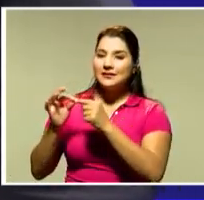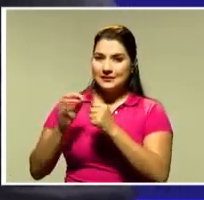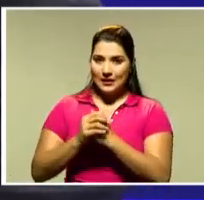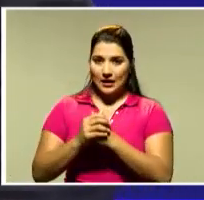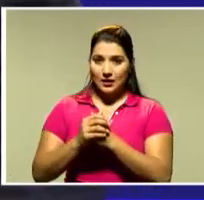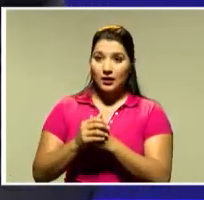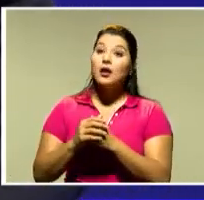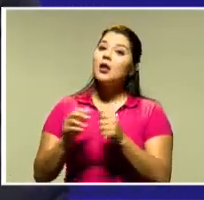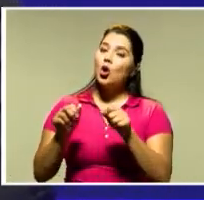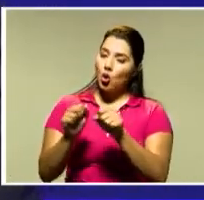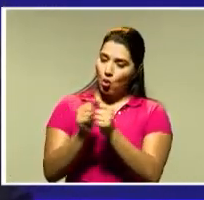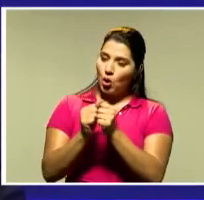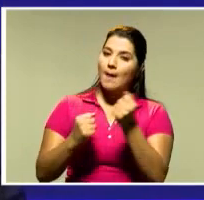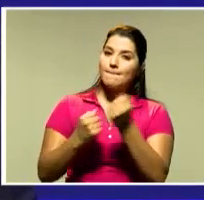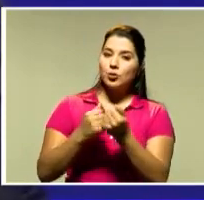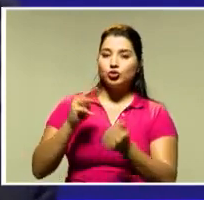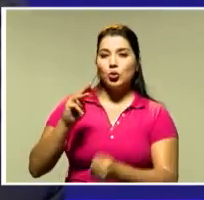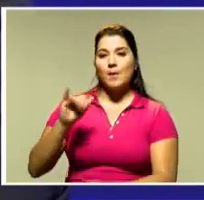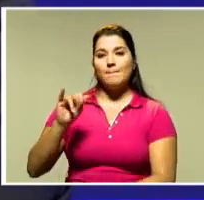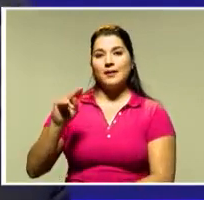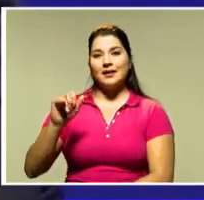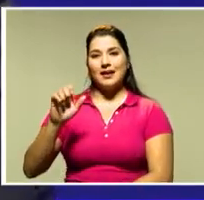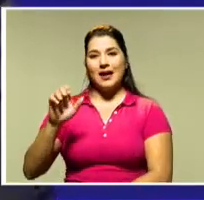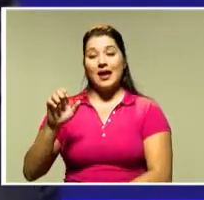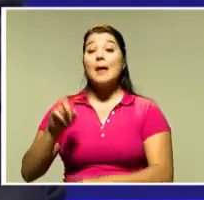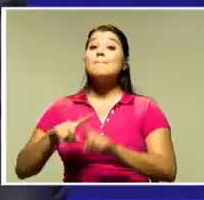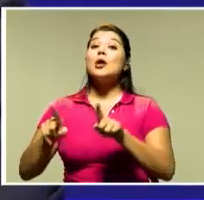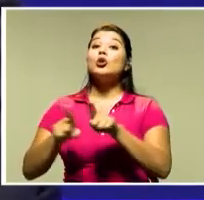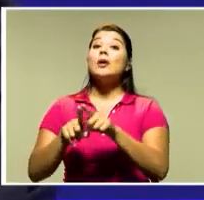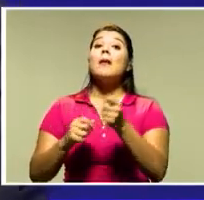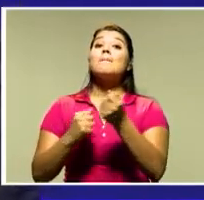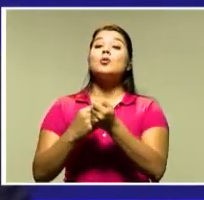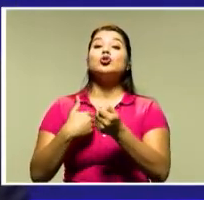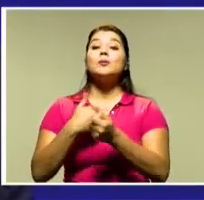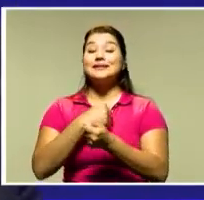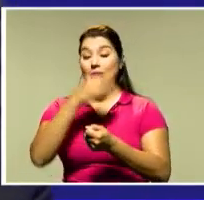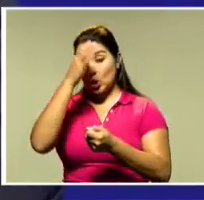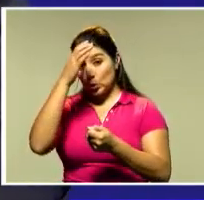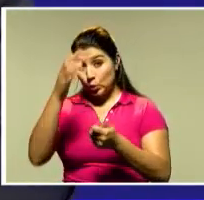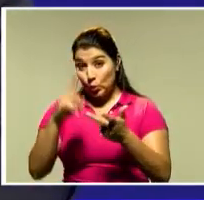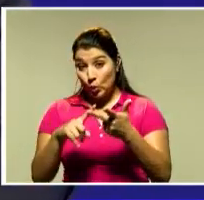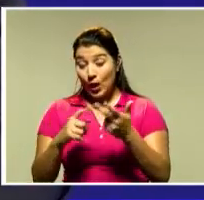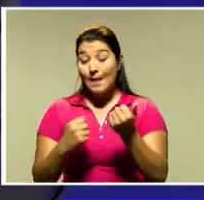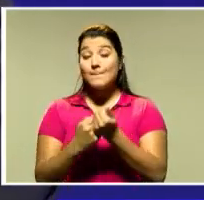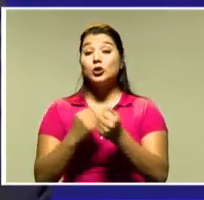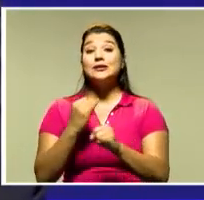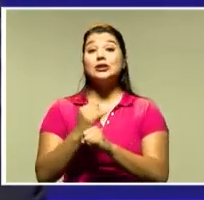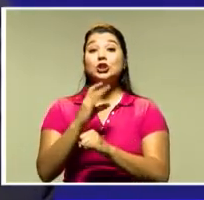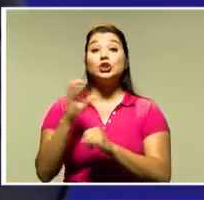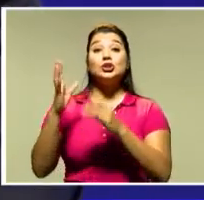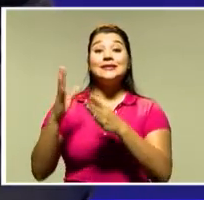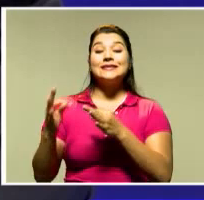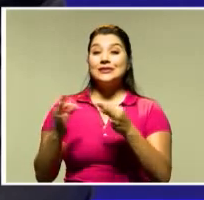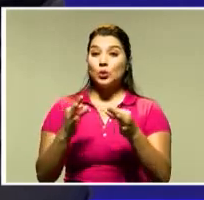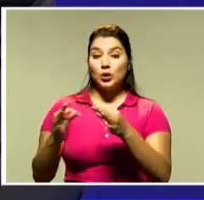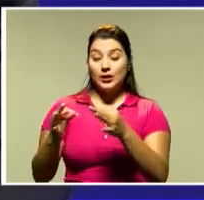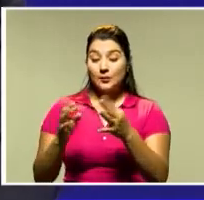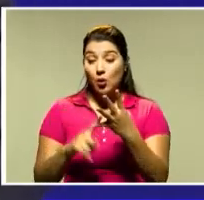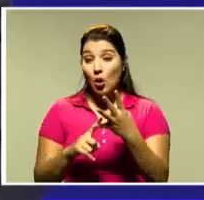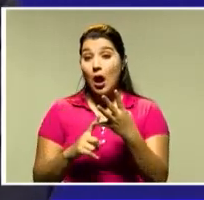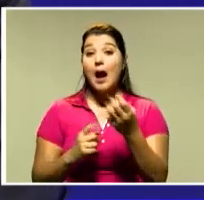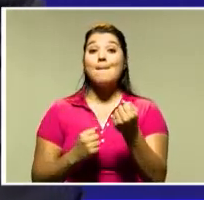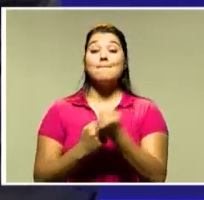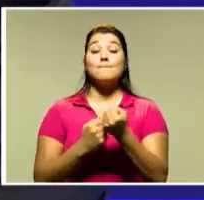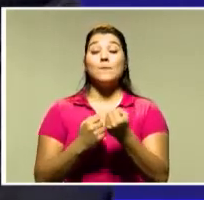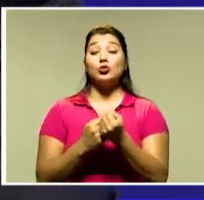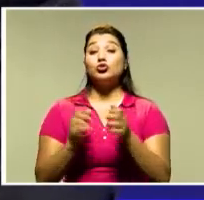presencia del MINAE también, pero también con intervención del Ministerio de Cultura, con intervención del Instituto Costarricense de Turismo, con el